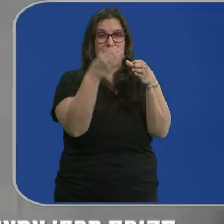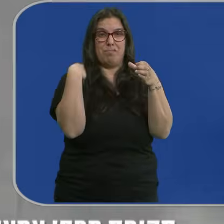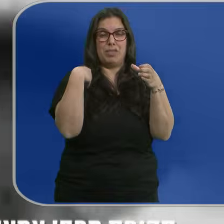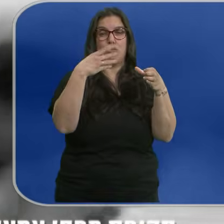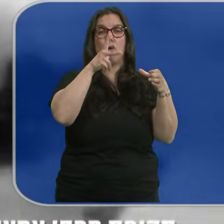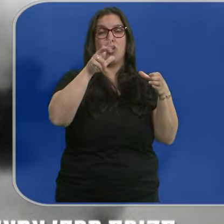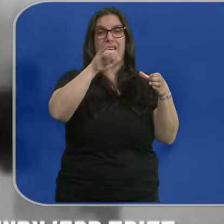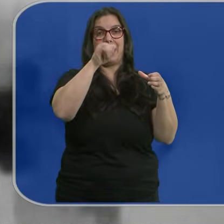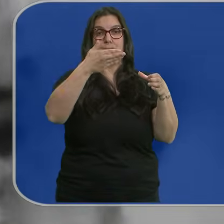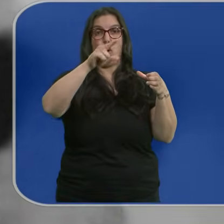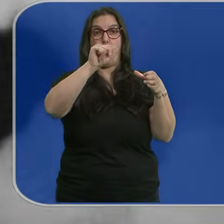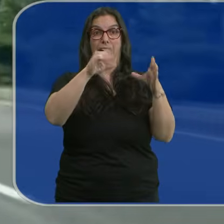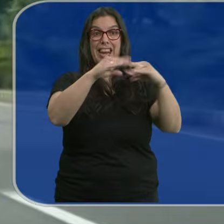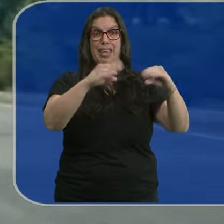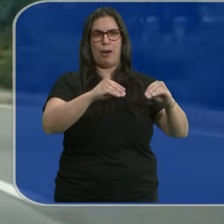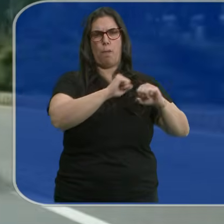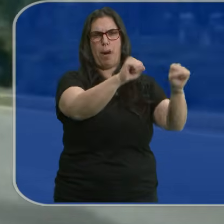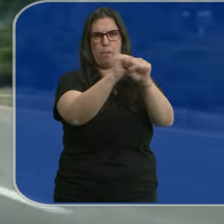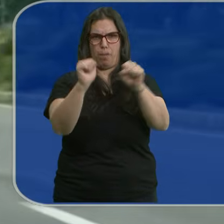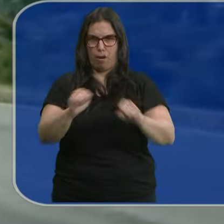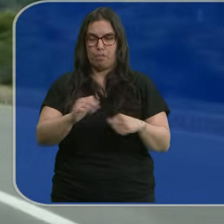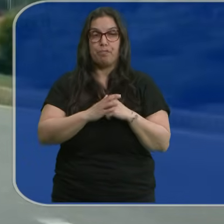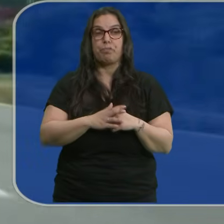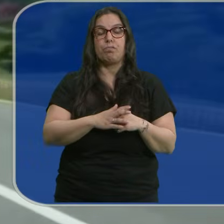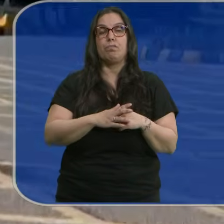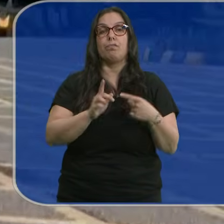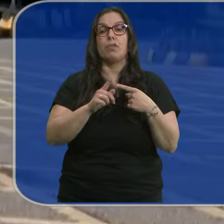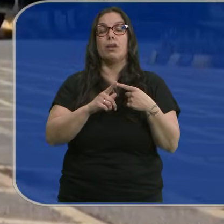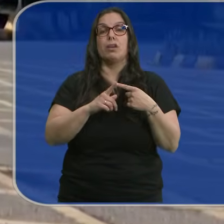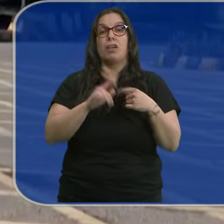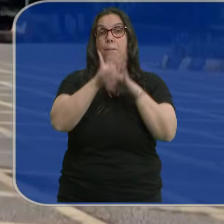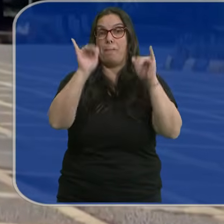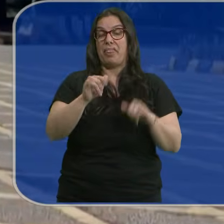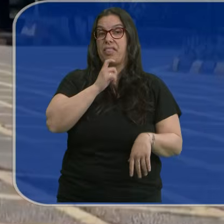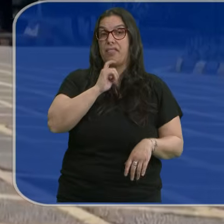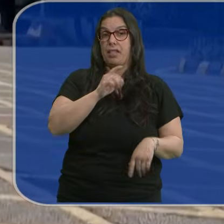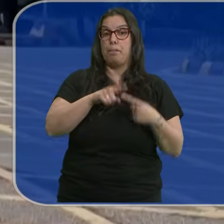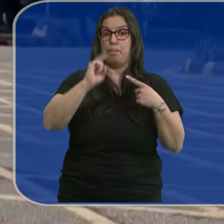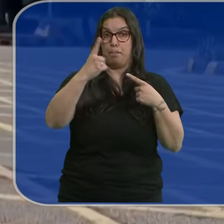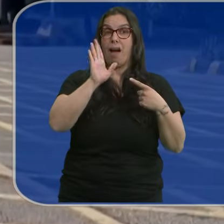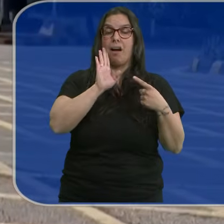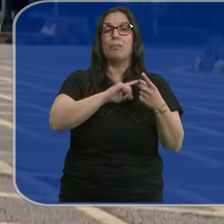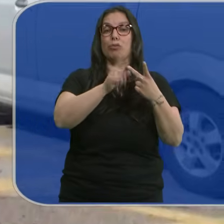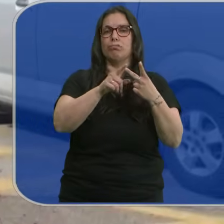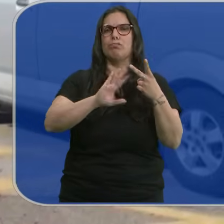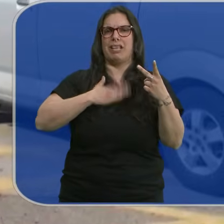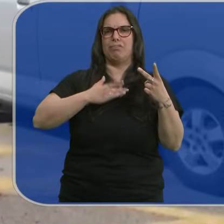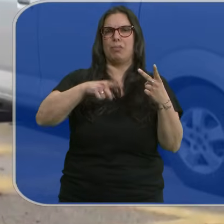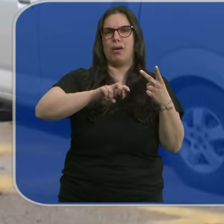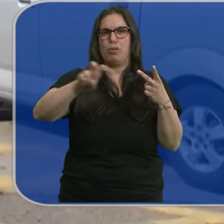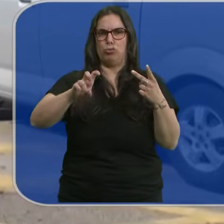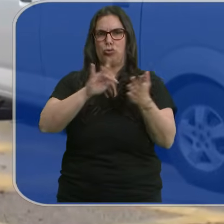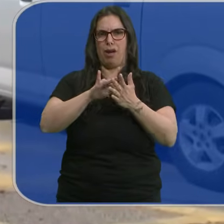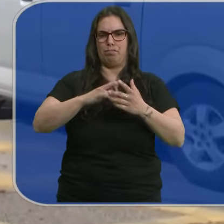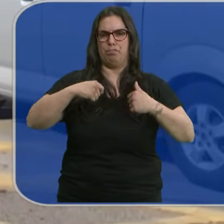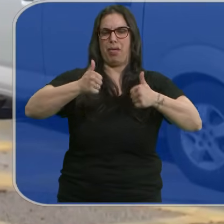en Líbano. Esa no es la única amenaza a las negociaciones de paz entre Estados Unidos e Irán que empiezan mañana en Islamabad, la capital de